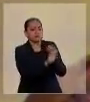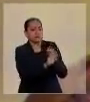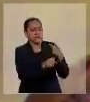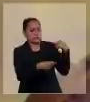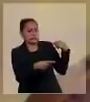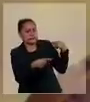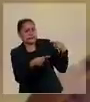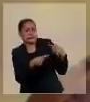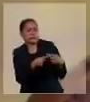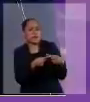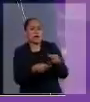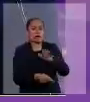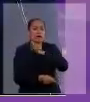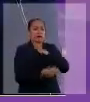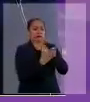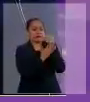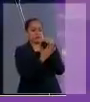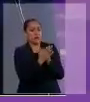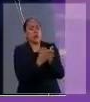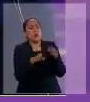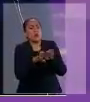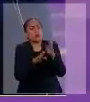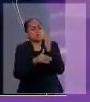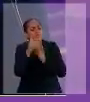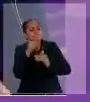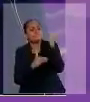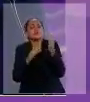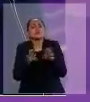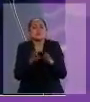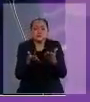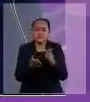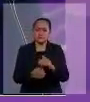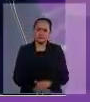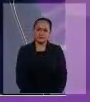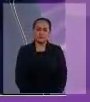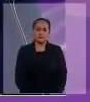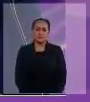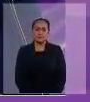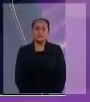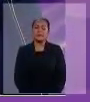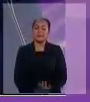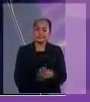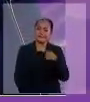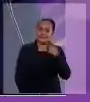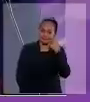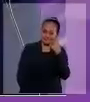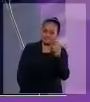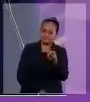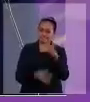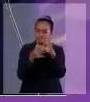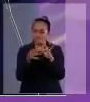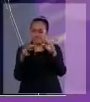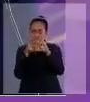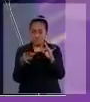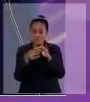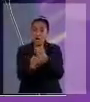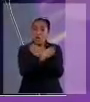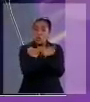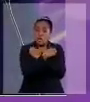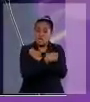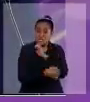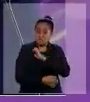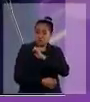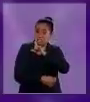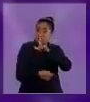calidad. Mira, primero déjame hablar de la inclusión en un sentido más amplio. Mi mamá estudió educación especial, se especializó en